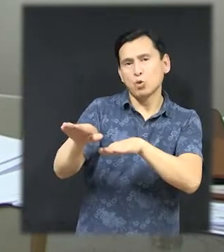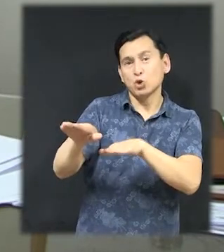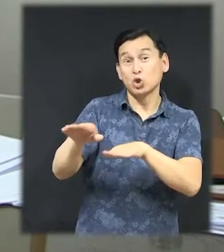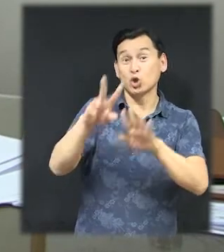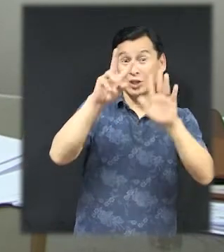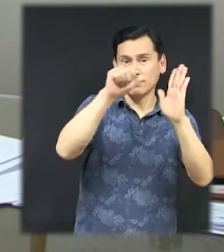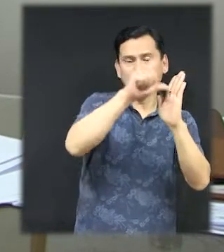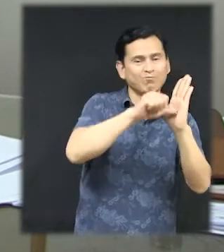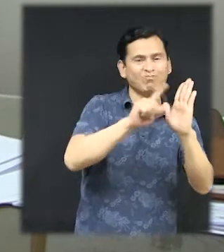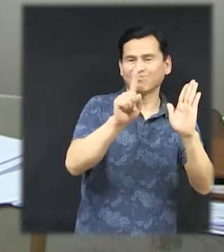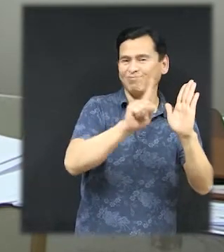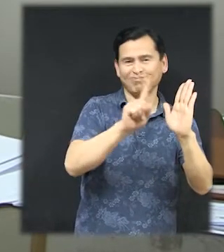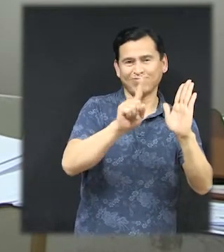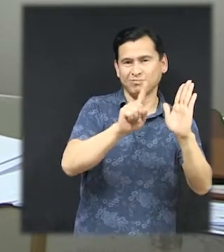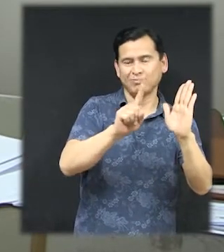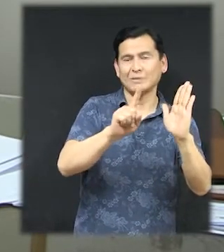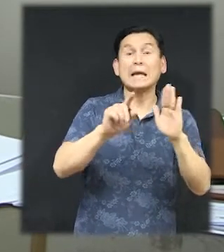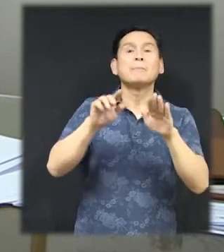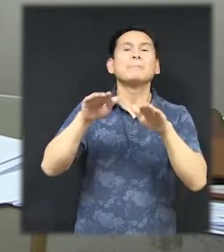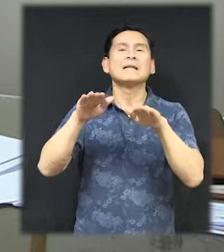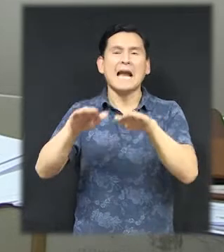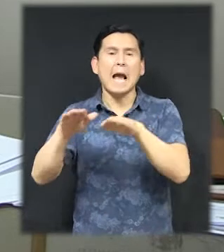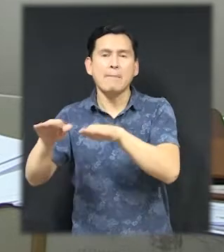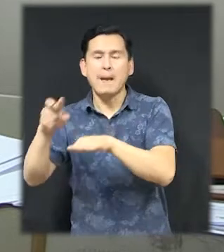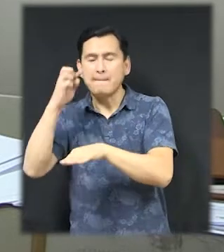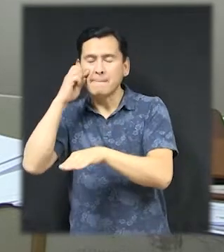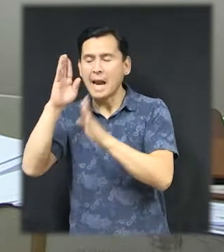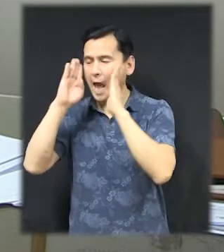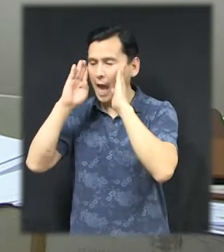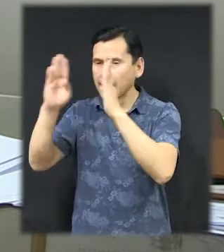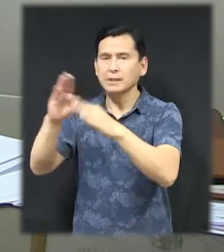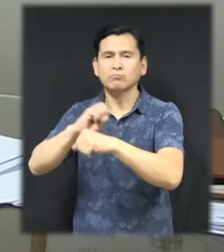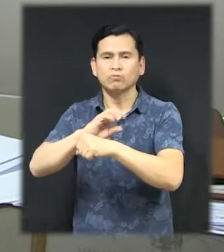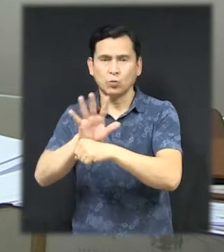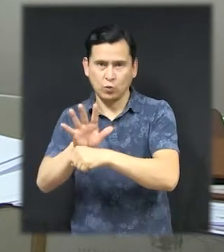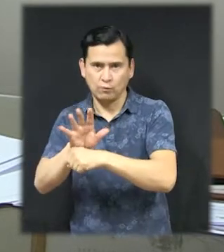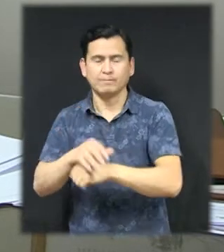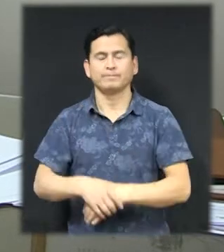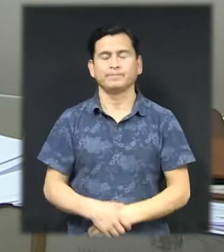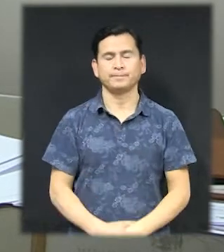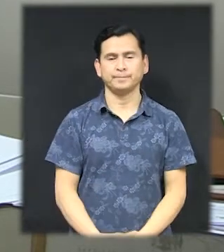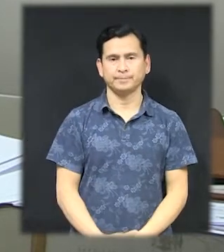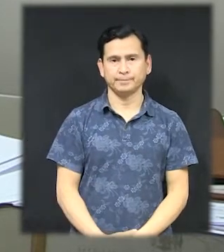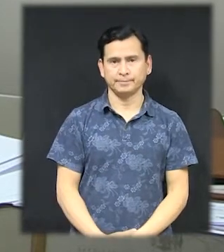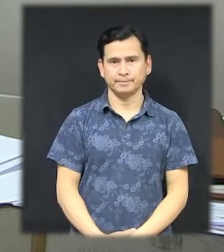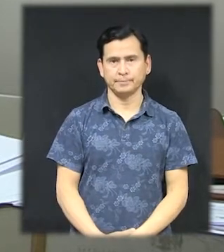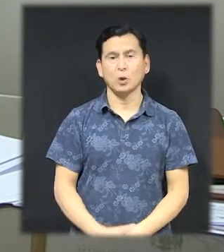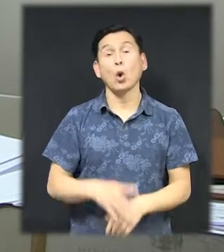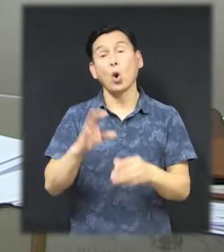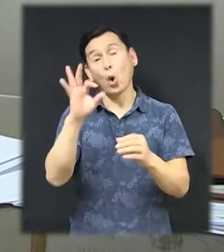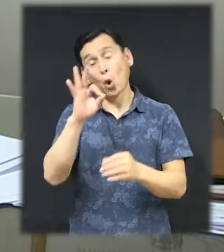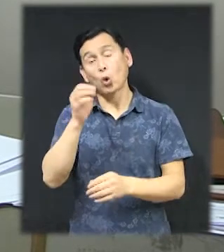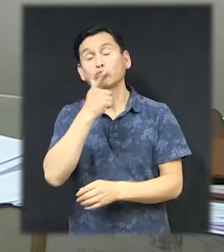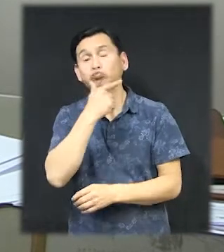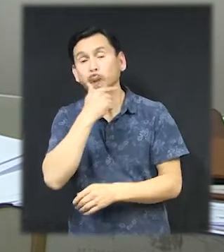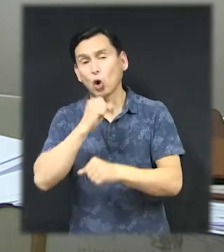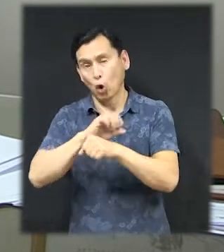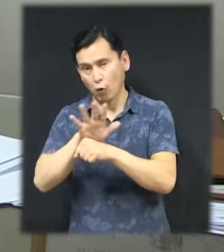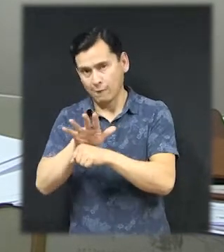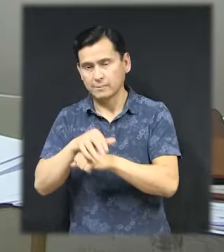en la actividad médico-quirúrgica, sino más bien para la atención del paciente COVID o sospechoso de